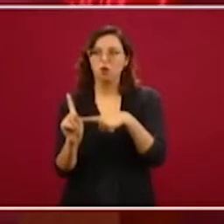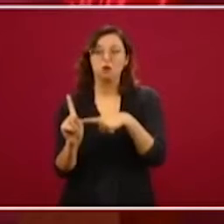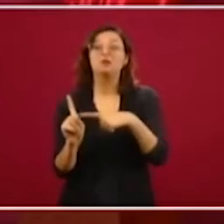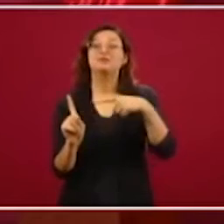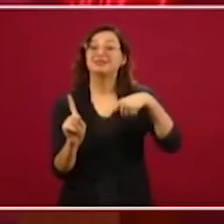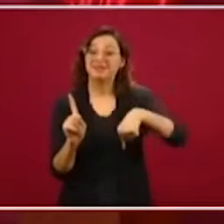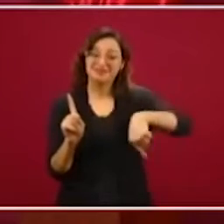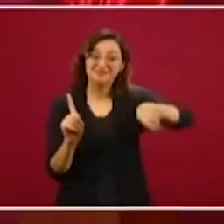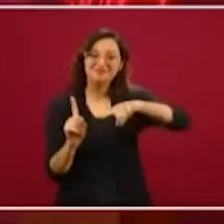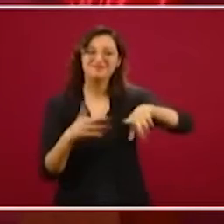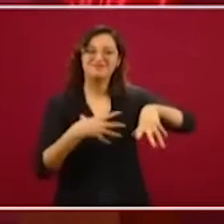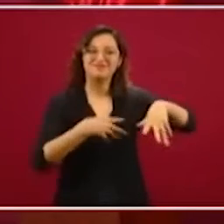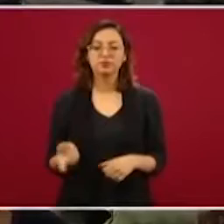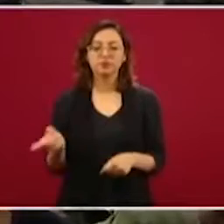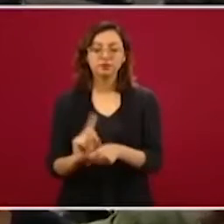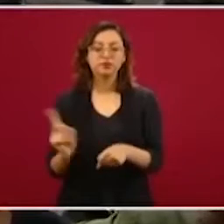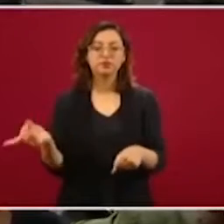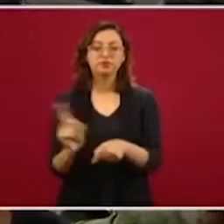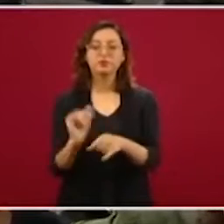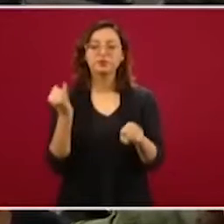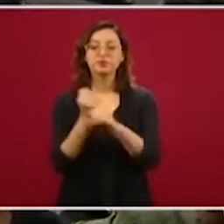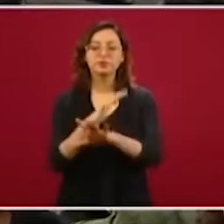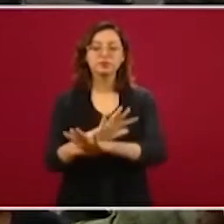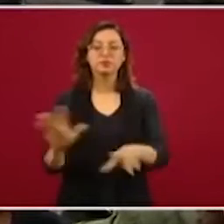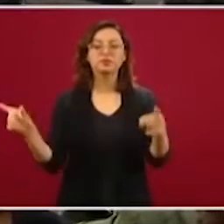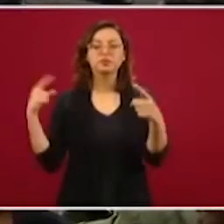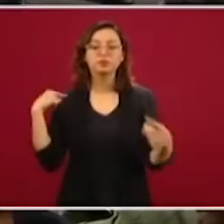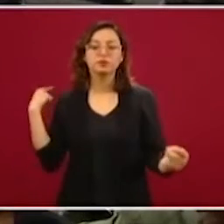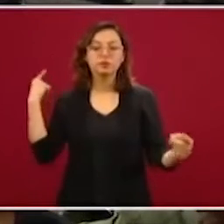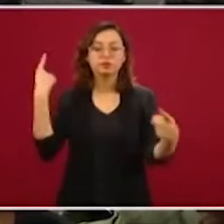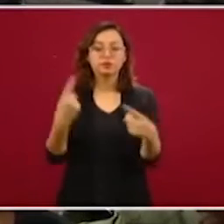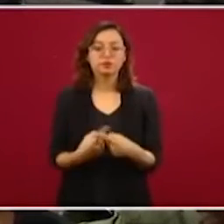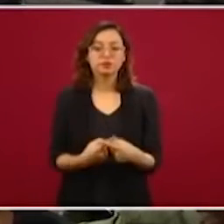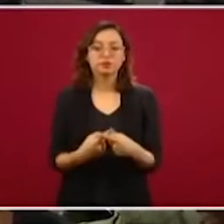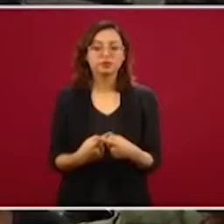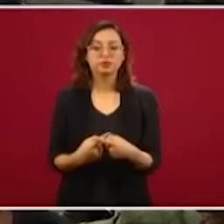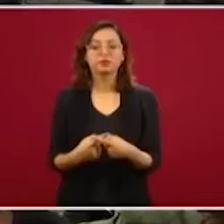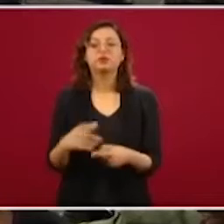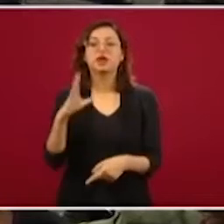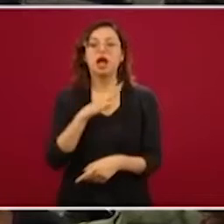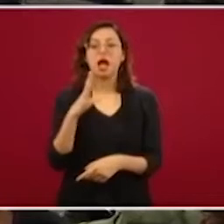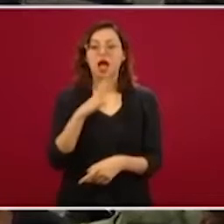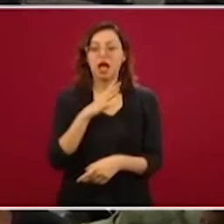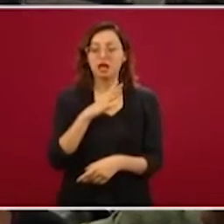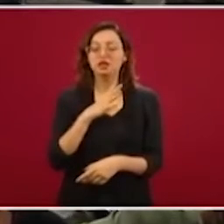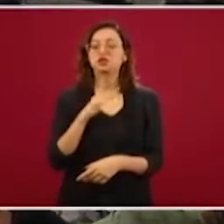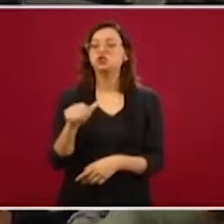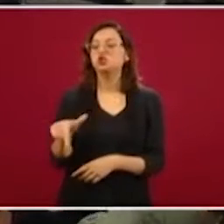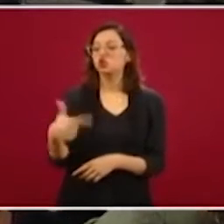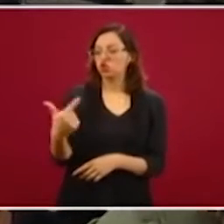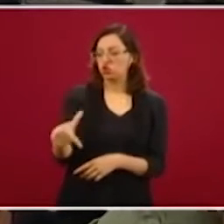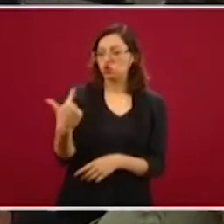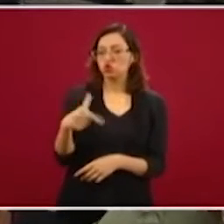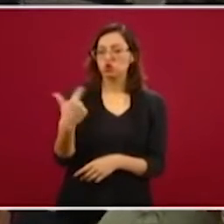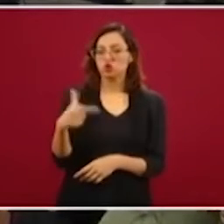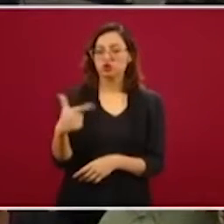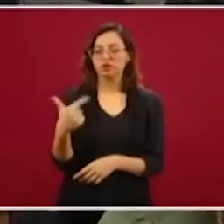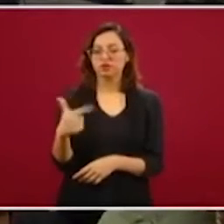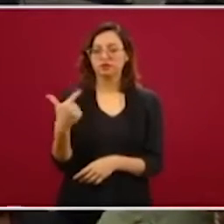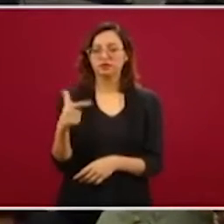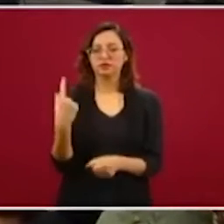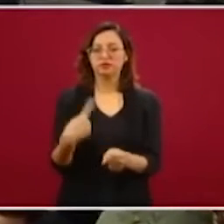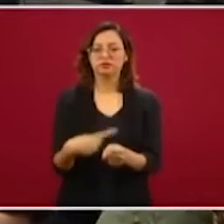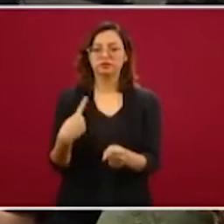subrayó la situación actual de méxico hasta el momento ha tenido 12 casos ahí ven la inconsistencia es un error de